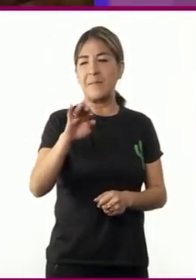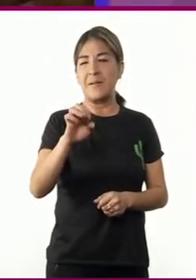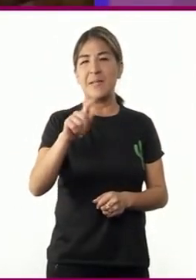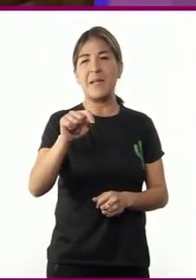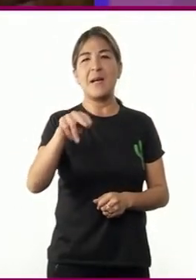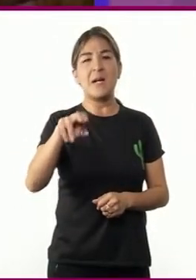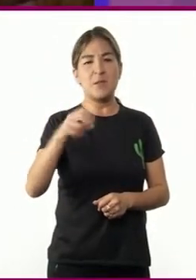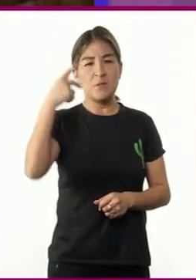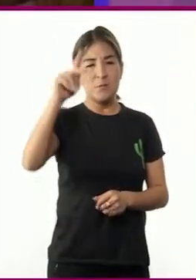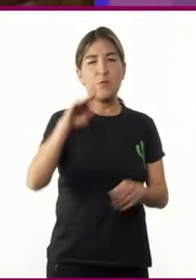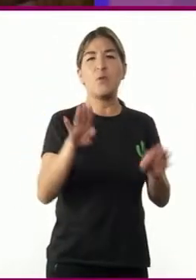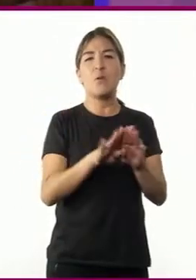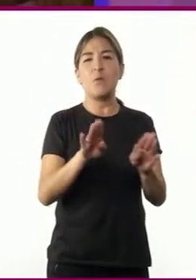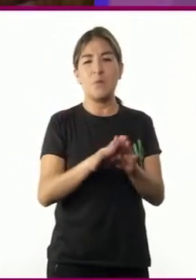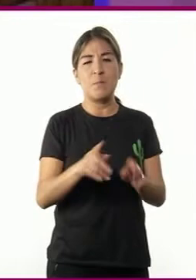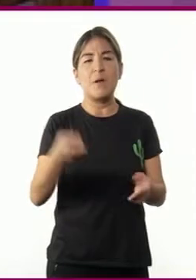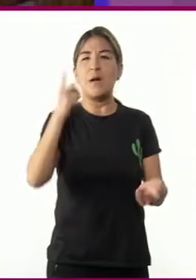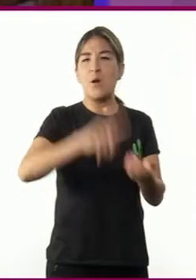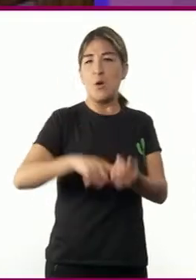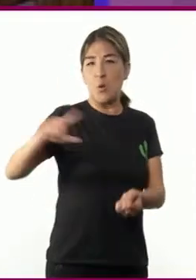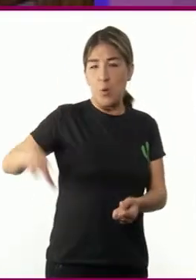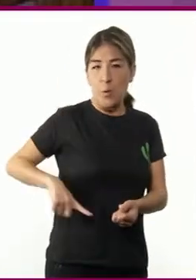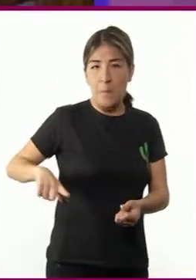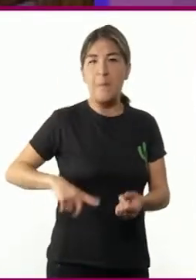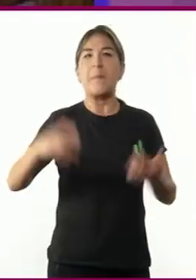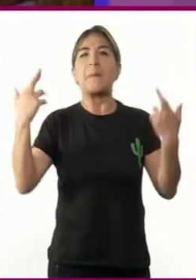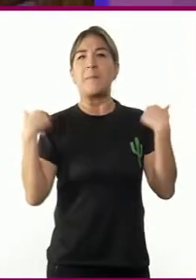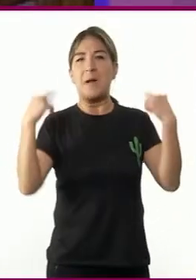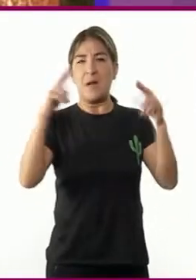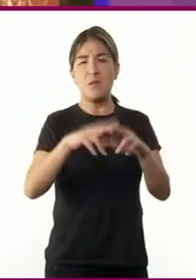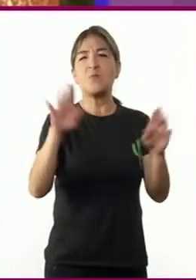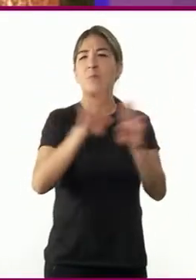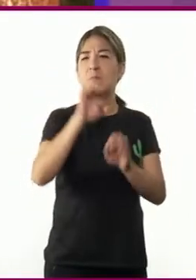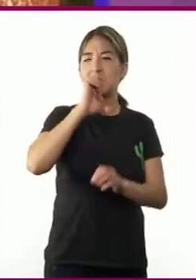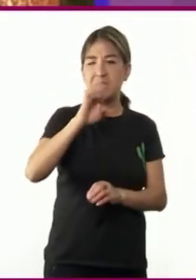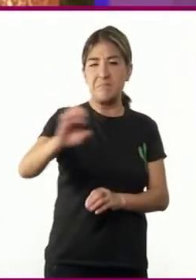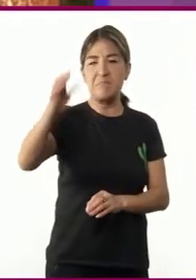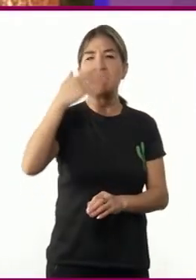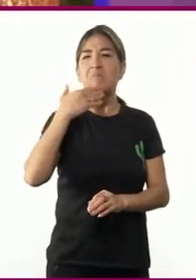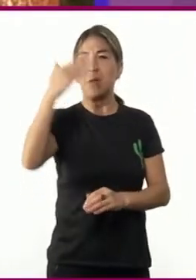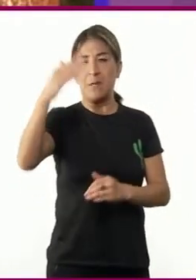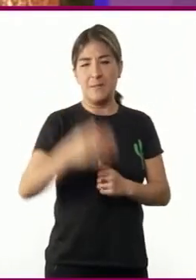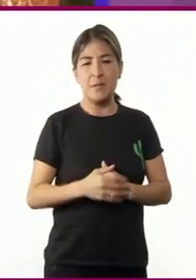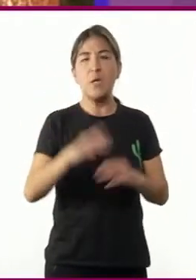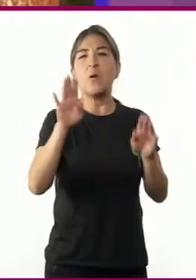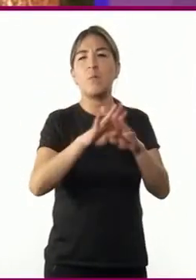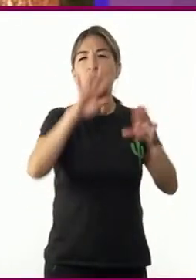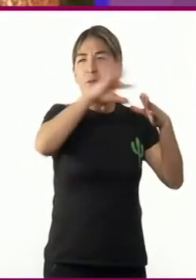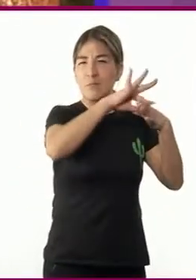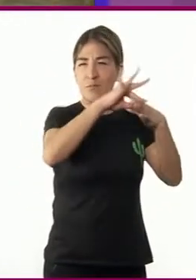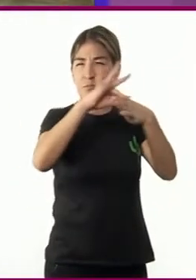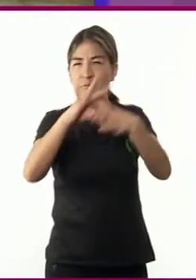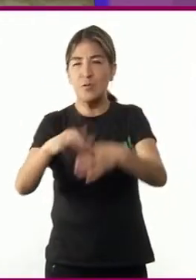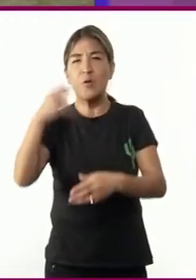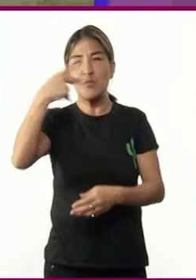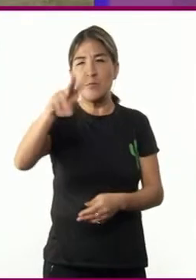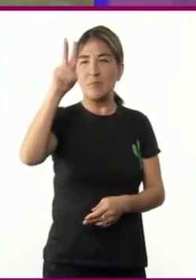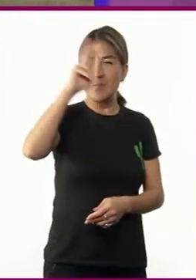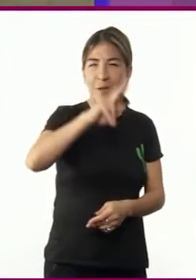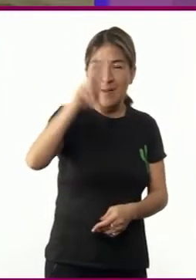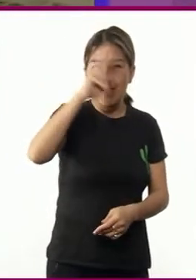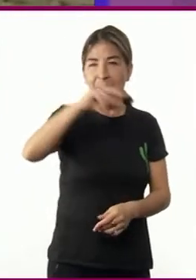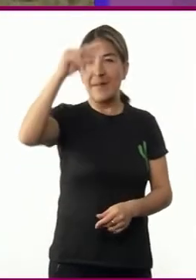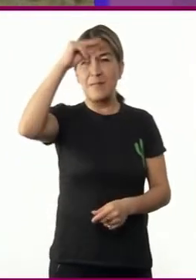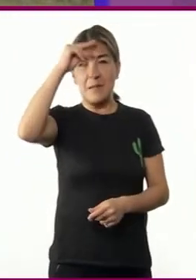Lamas, gobernadores y maestros altamente espirituales, por lo que, guiados con su sabiduría, este